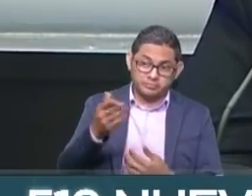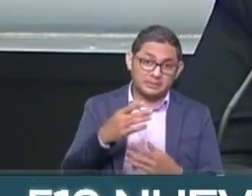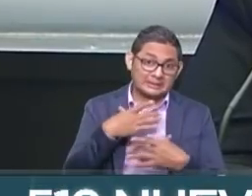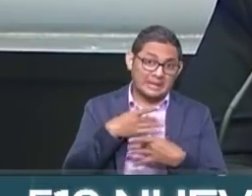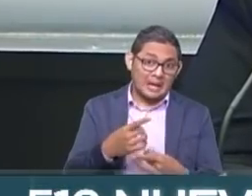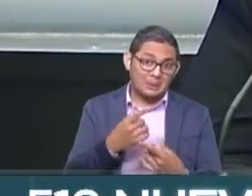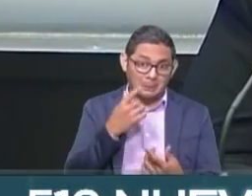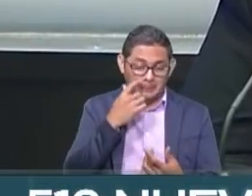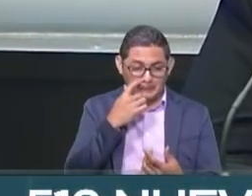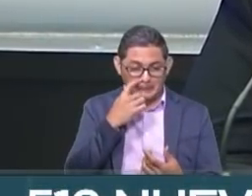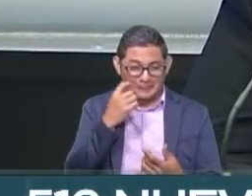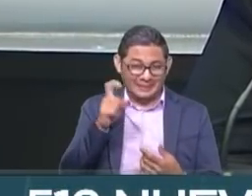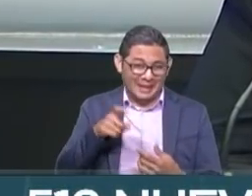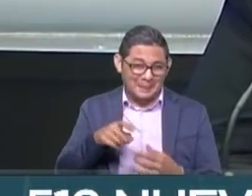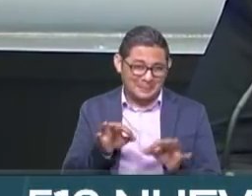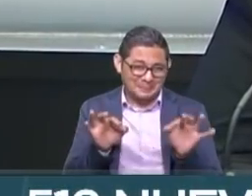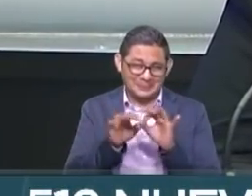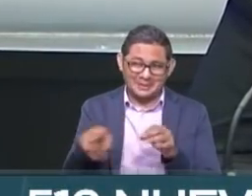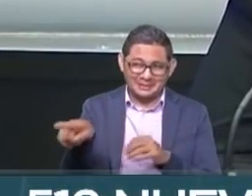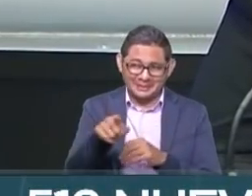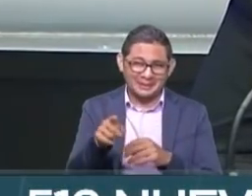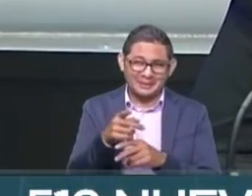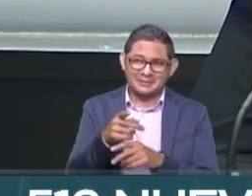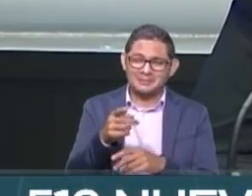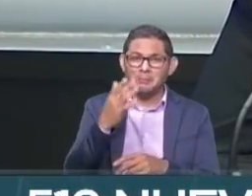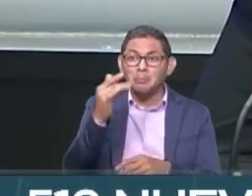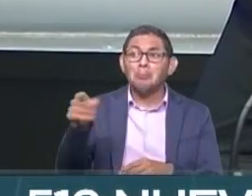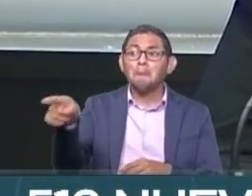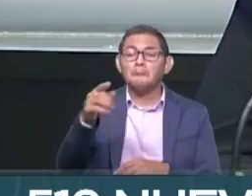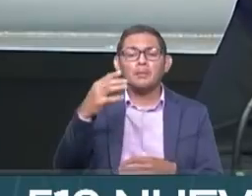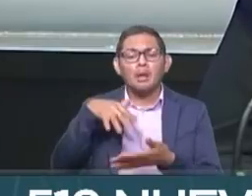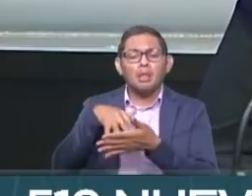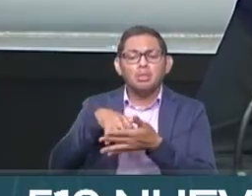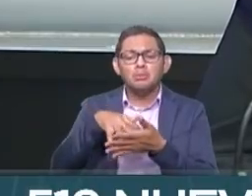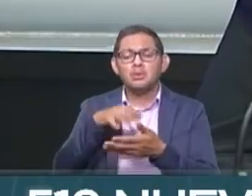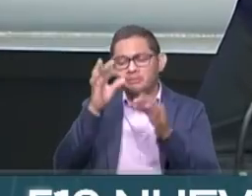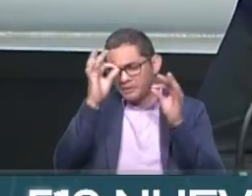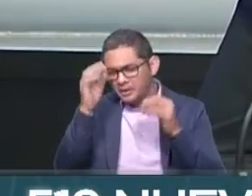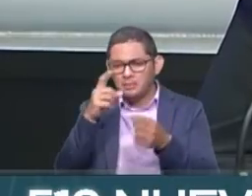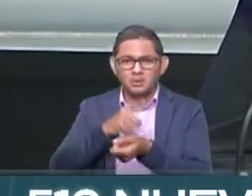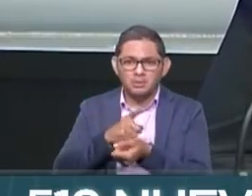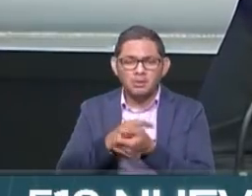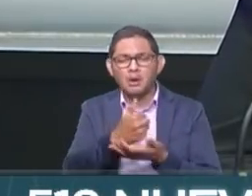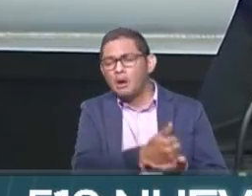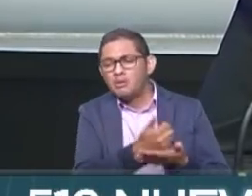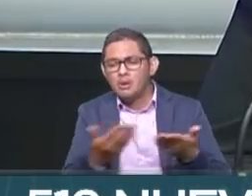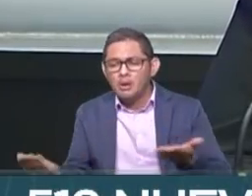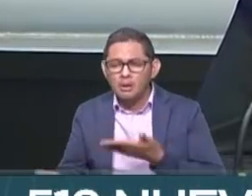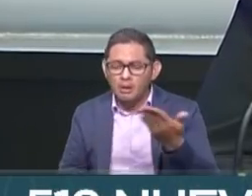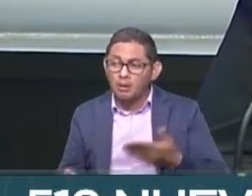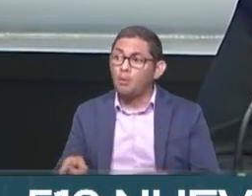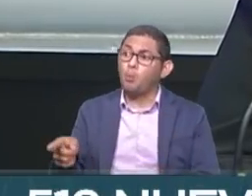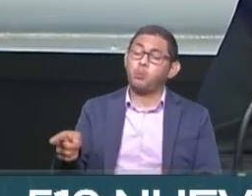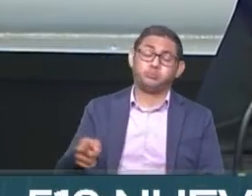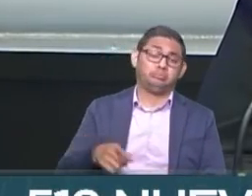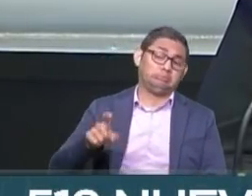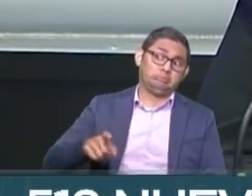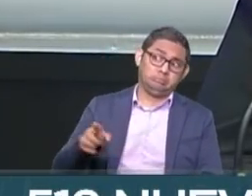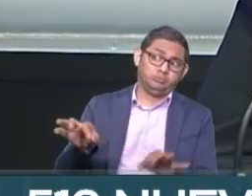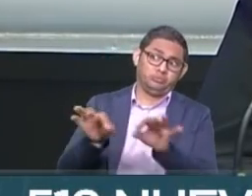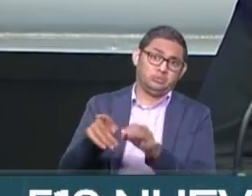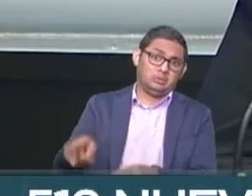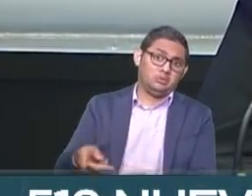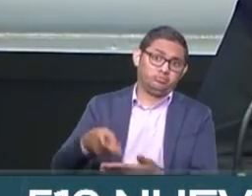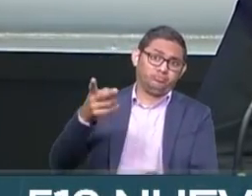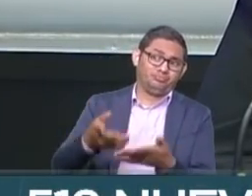todos dependemos de ese personal que escogió como misión de vida ayudar a los seres humanos en momentos de